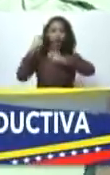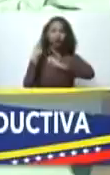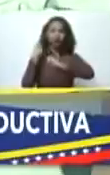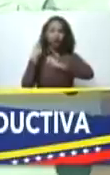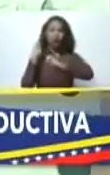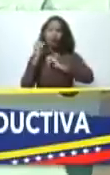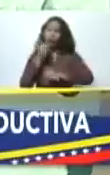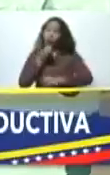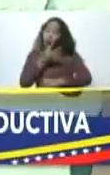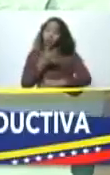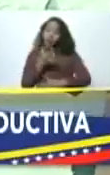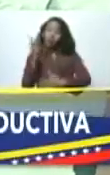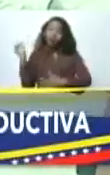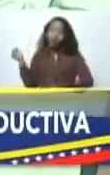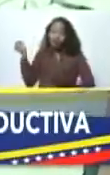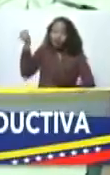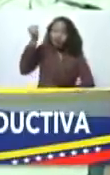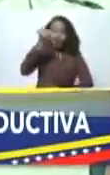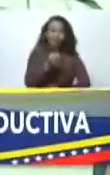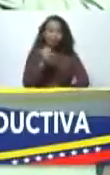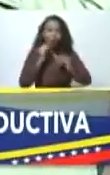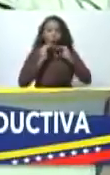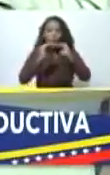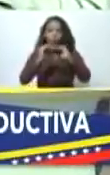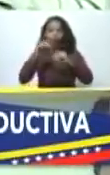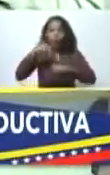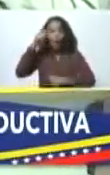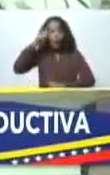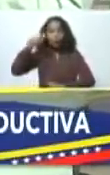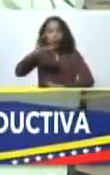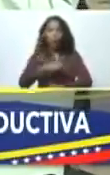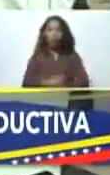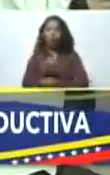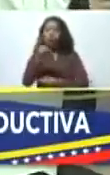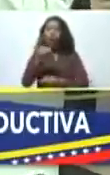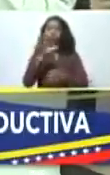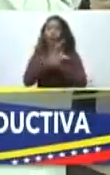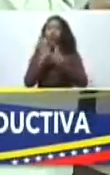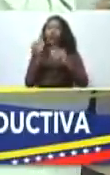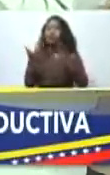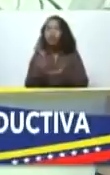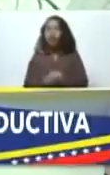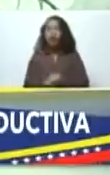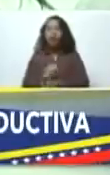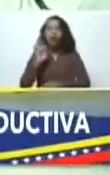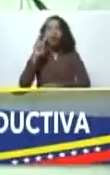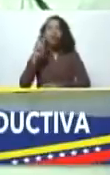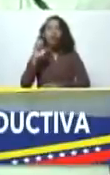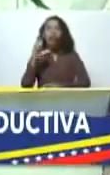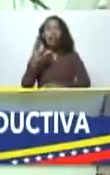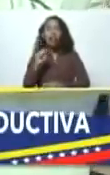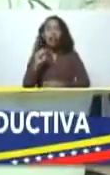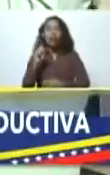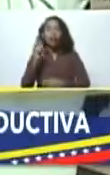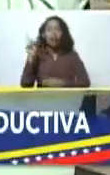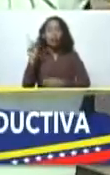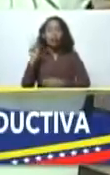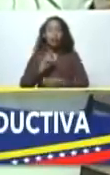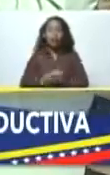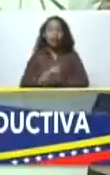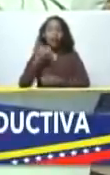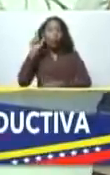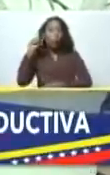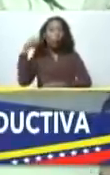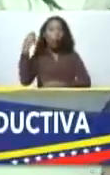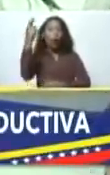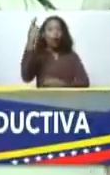nos trajimos el llano aquí a la ciudad. ¿Ustedes son de dónde? De Valle de la Pascua. ¿Sí? Valle de la Pascua, hermosísima. Pero